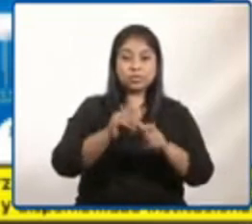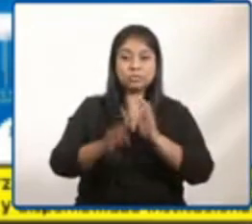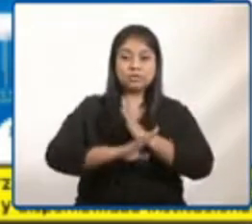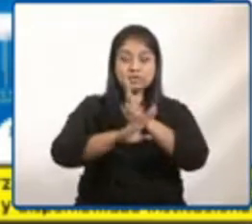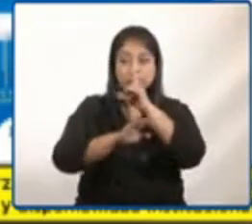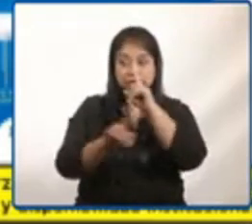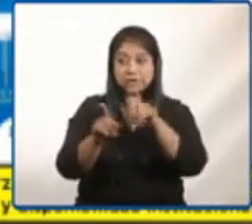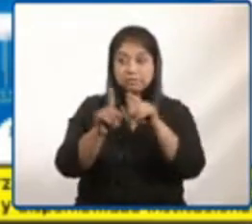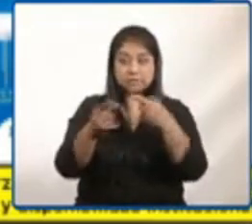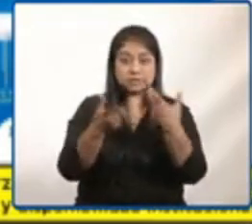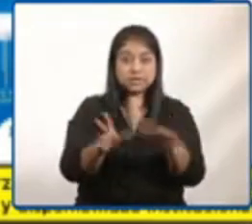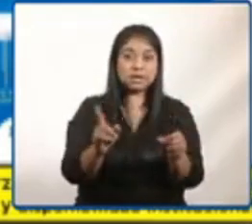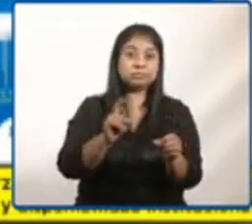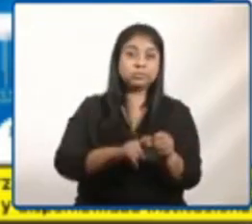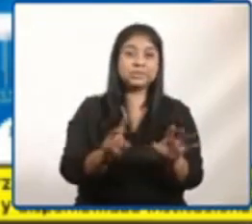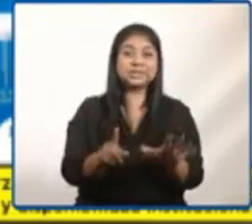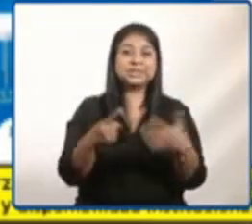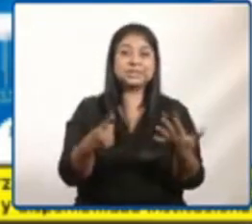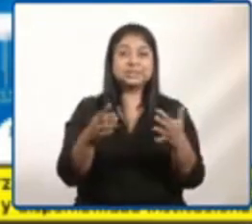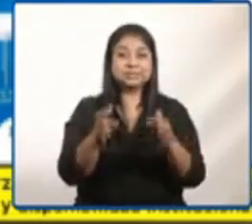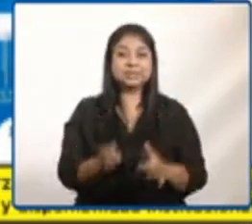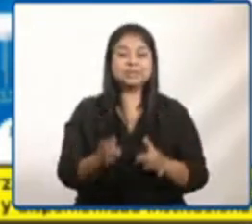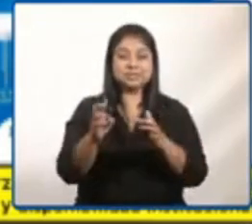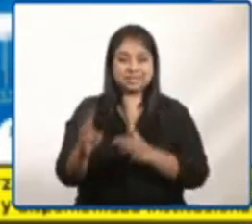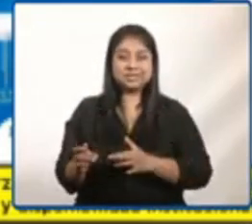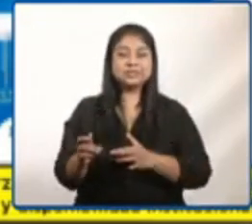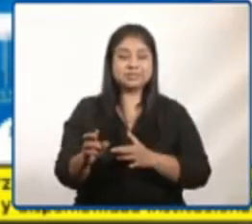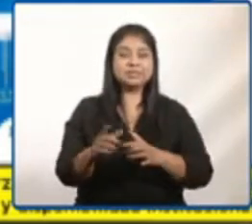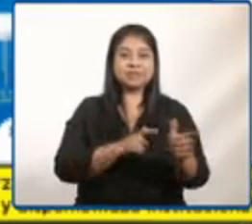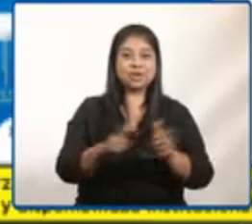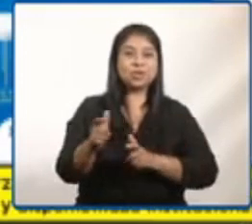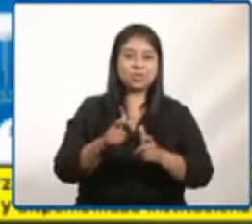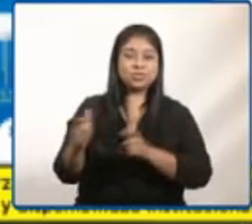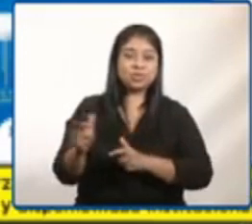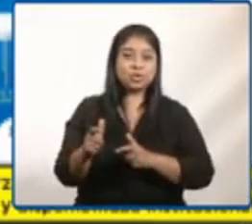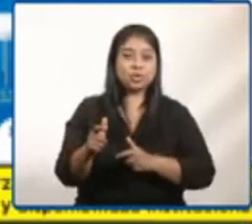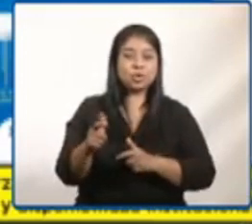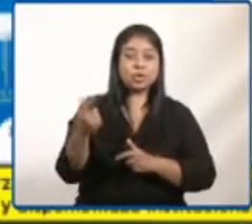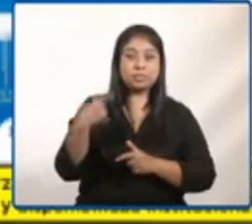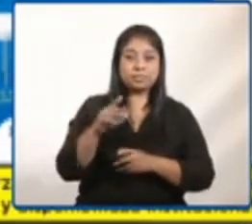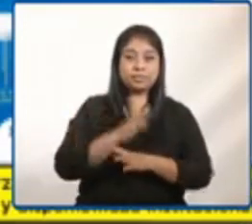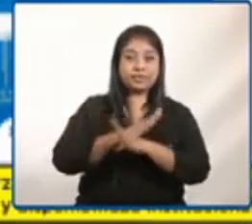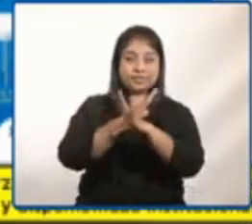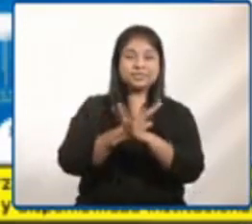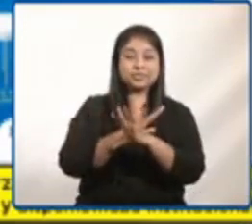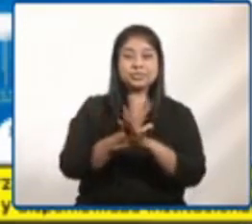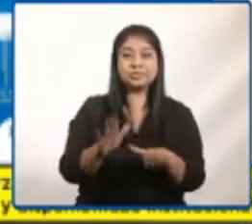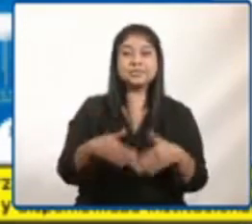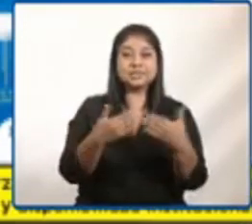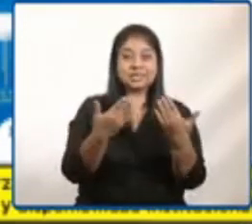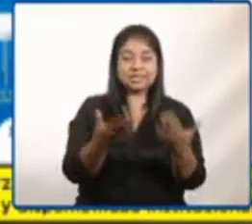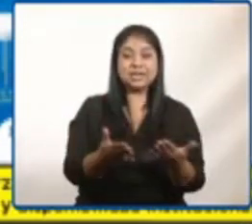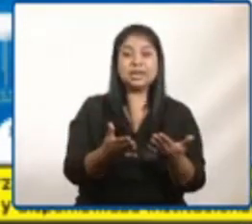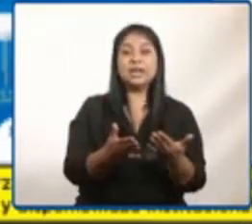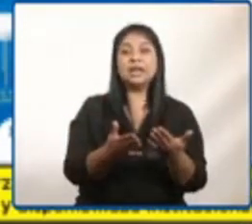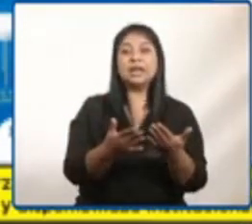estará integrado por 16 personas en estos puestos de control y prevención que se van a establecer